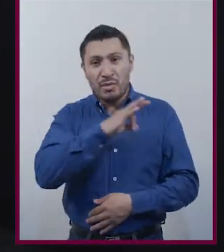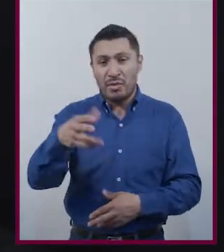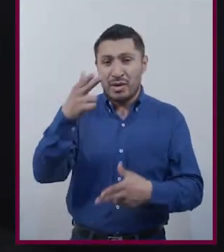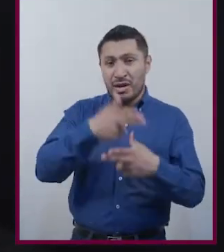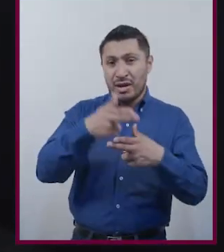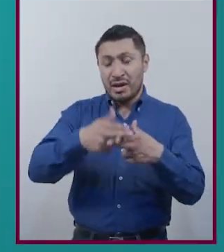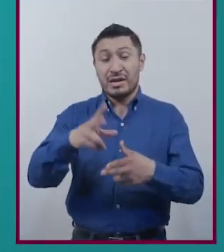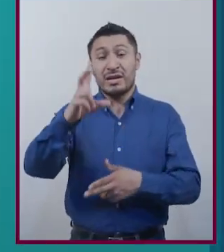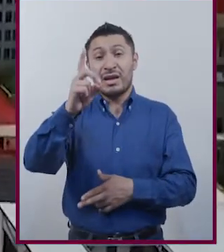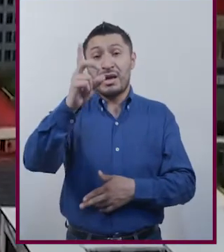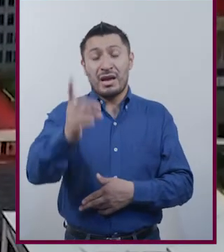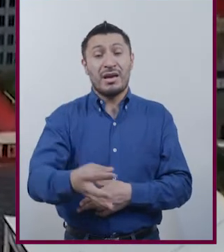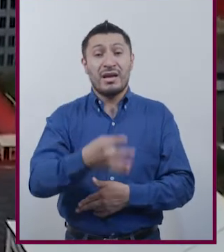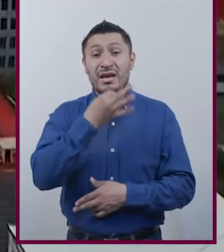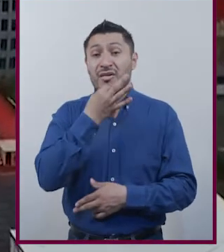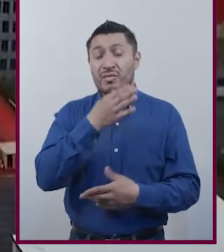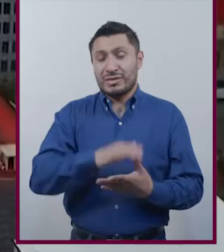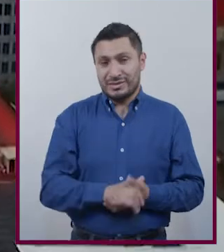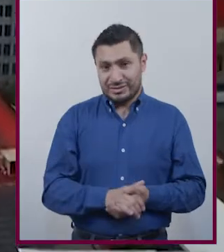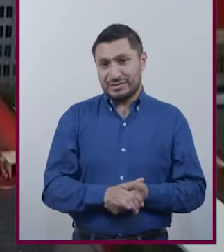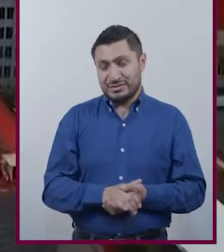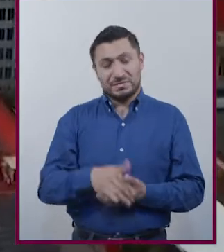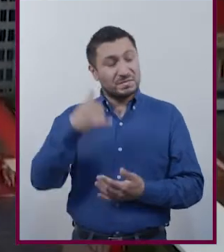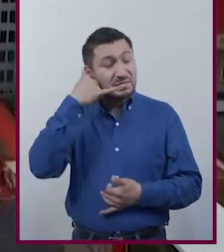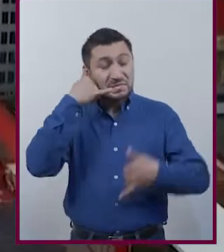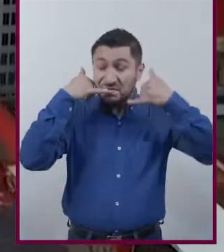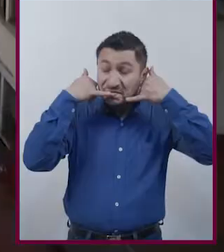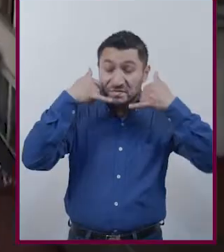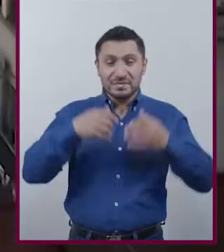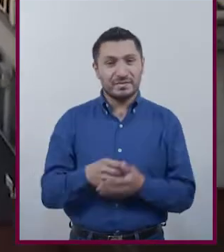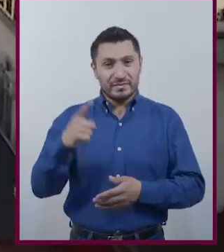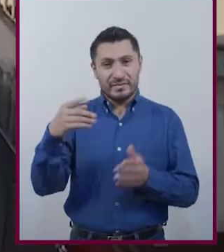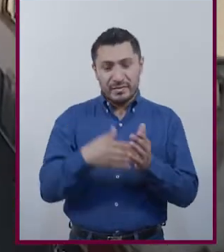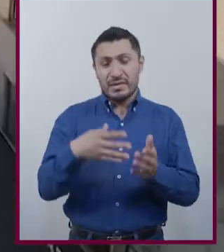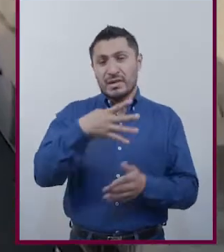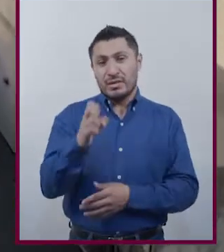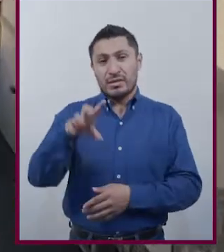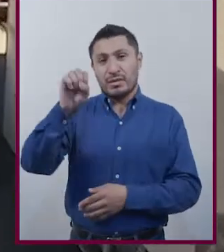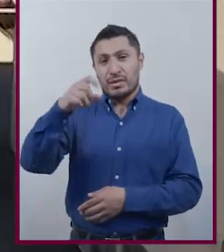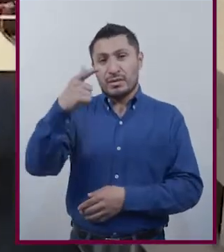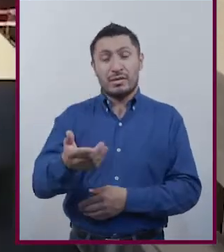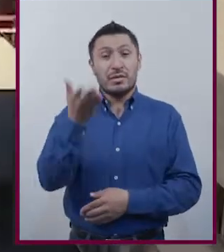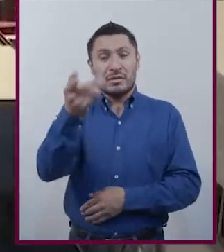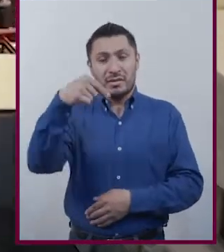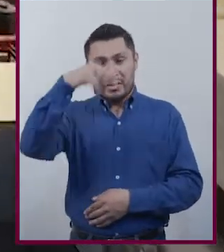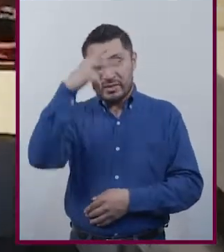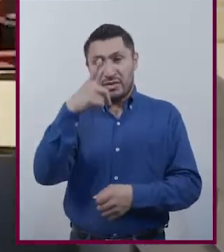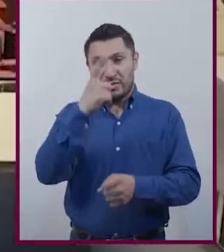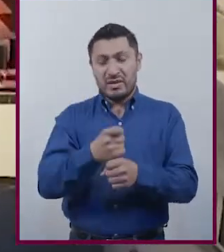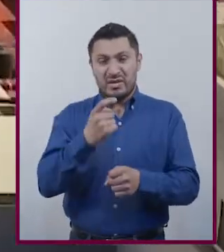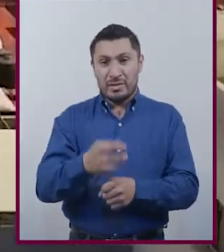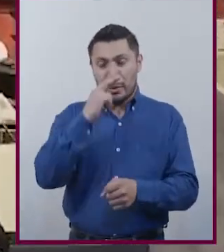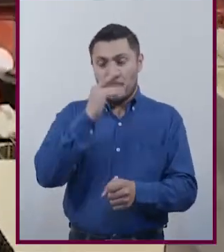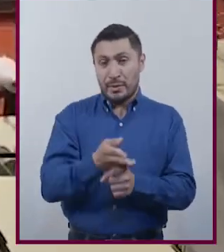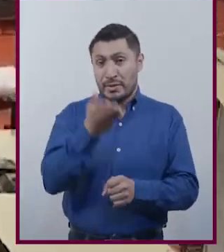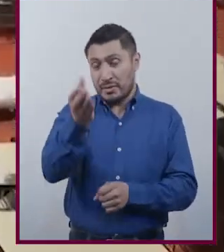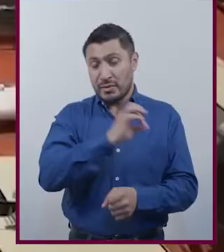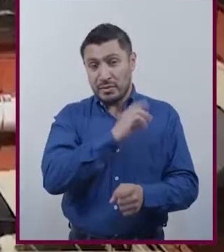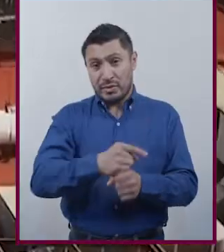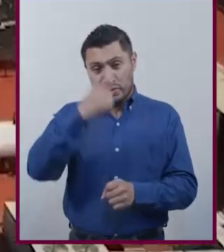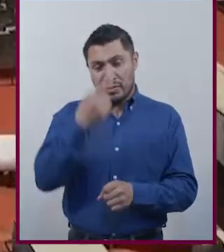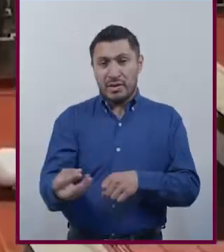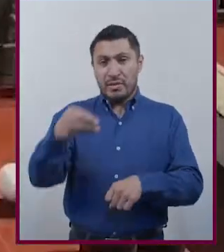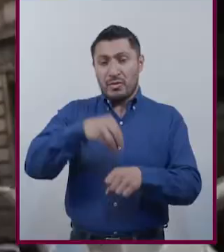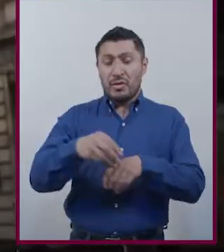durar hasta 30 minutos. En 1977 se solicitó en México la primera concesión para instalar, operar